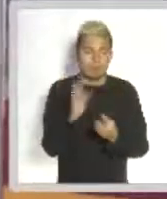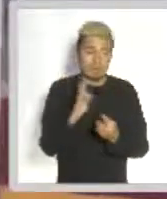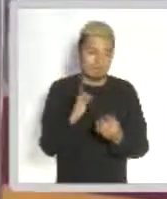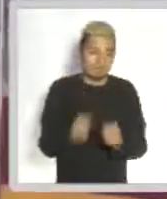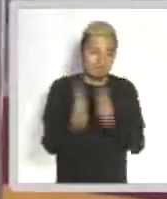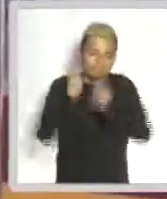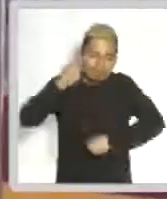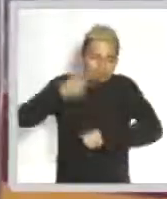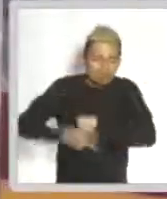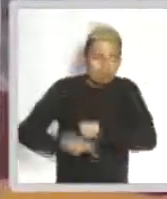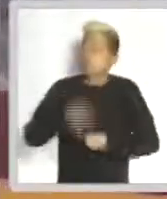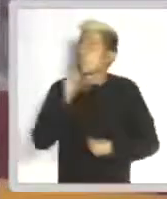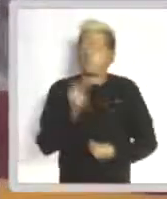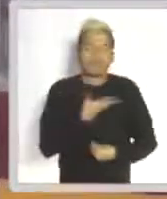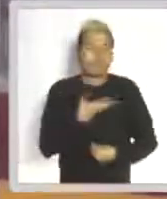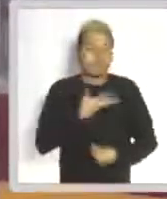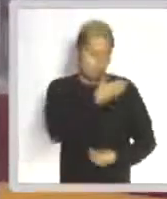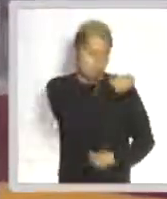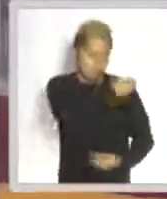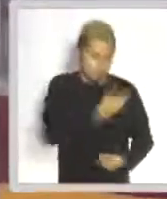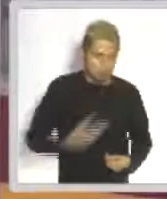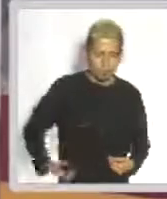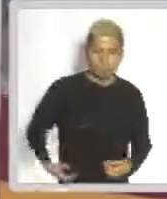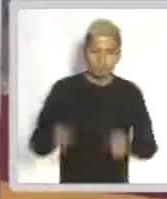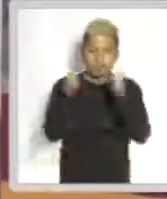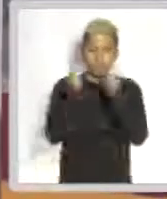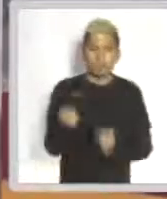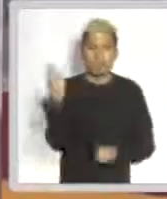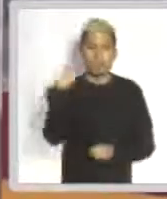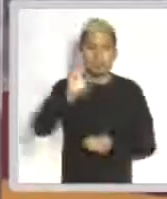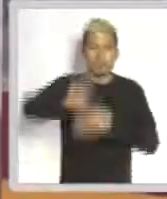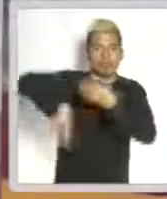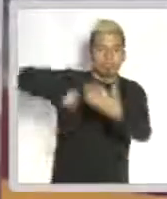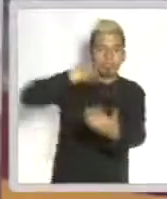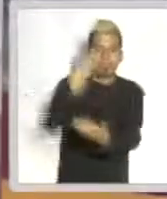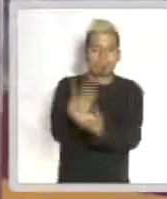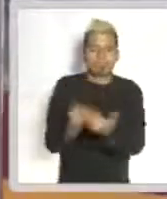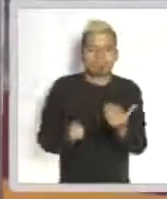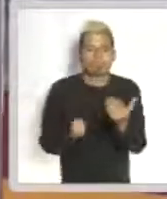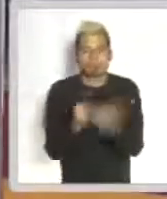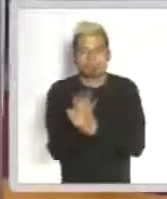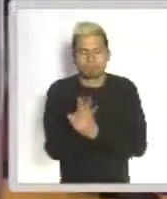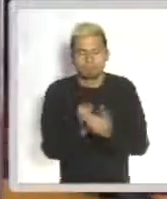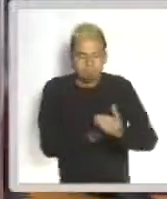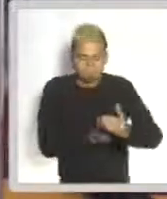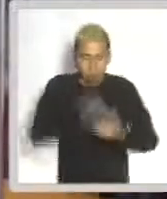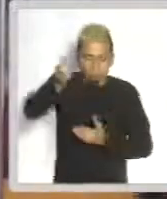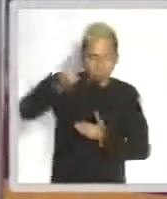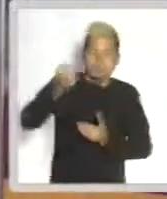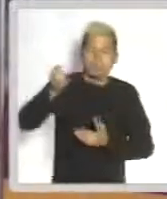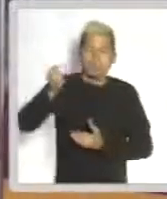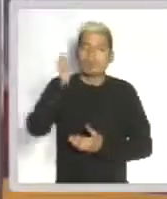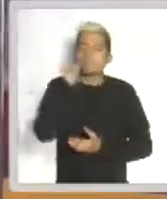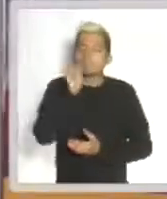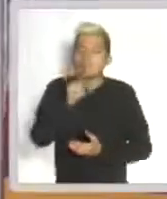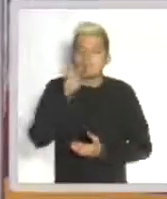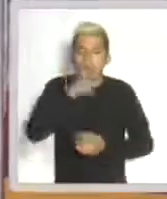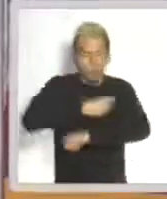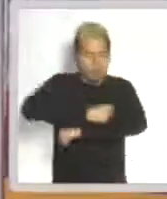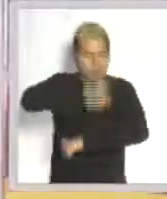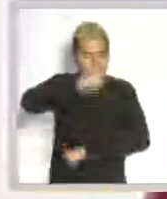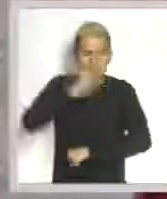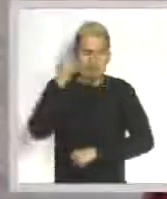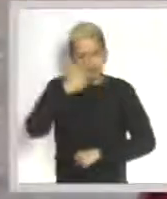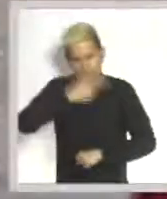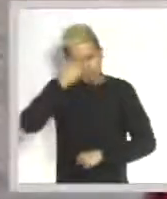sin un cinturón de seguridad y bueno al momento de la volcadura se sale de la ventana recordemos que los vehículos todos inclusive el asiento de atrás traen